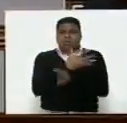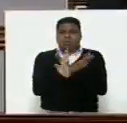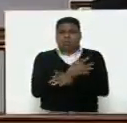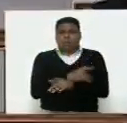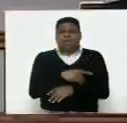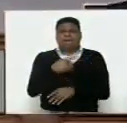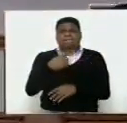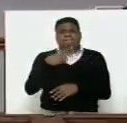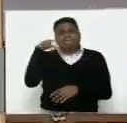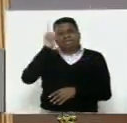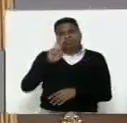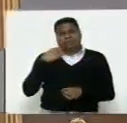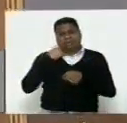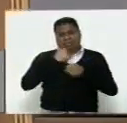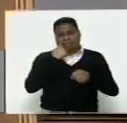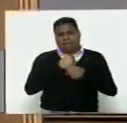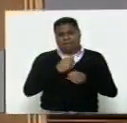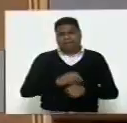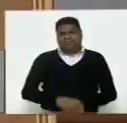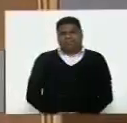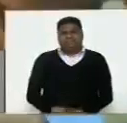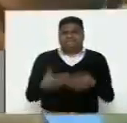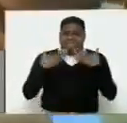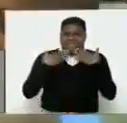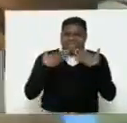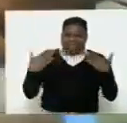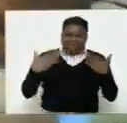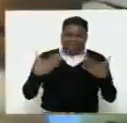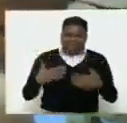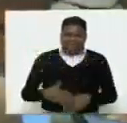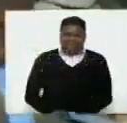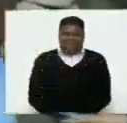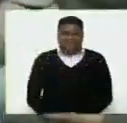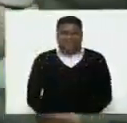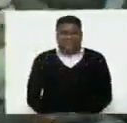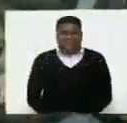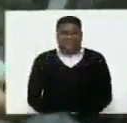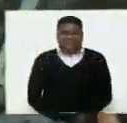Venezuela se trabaja. Gracias.